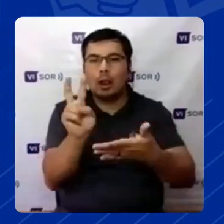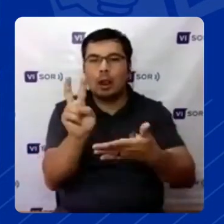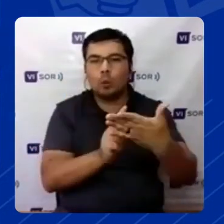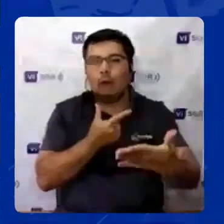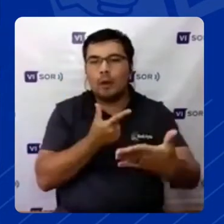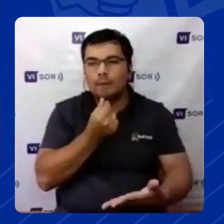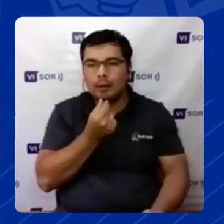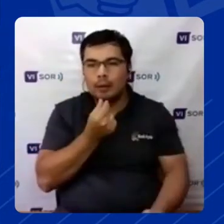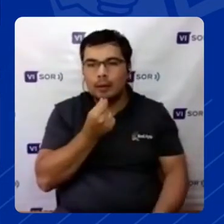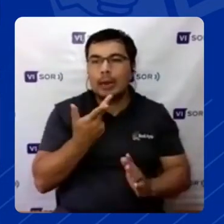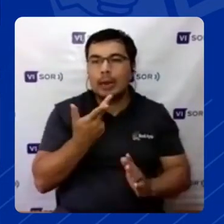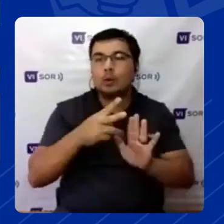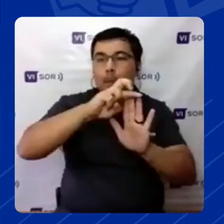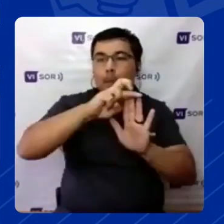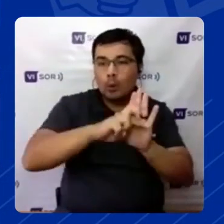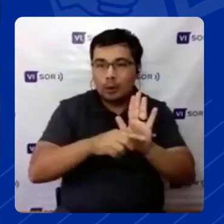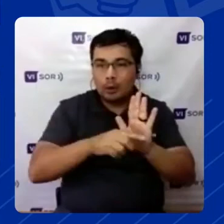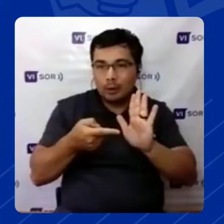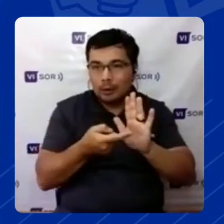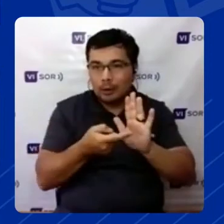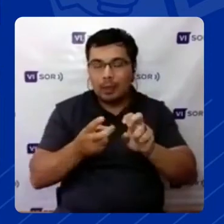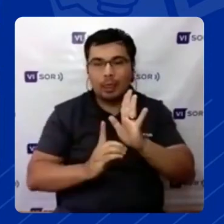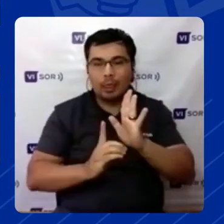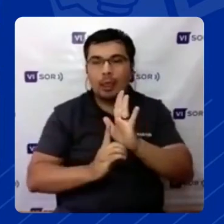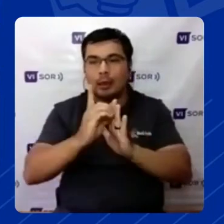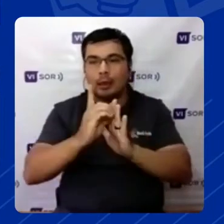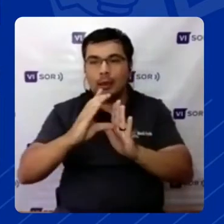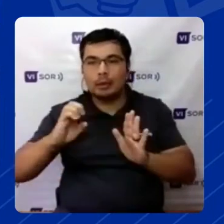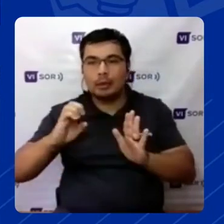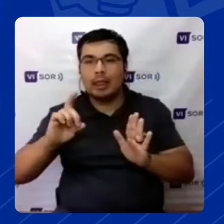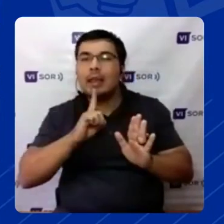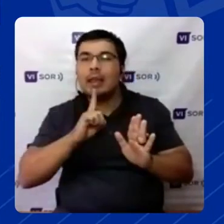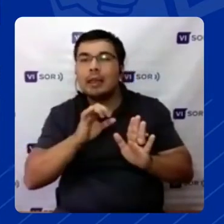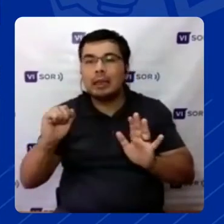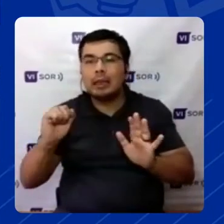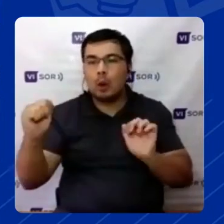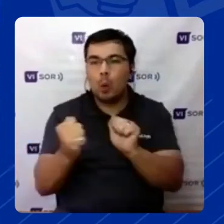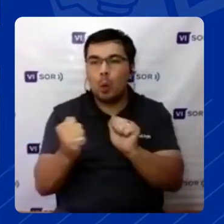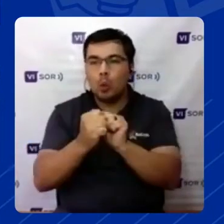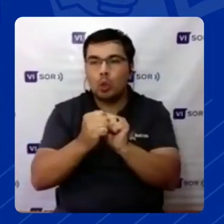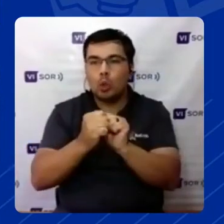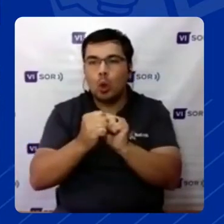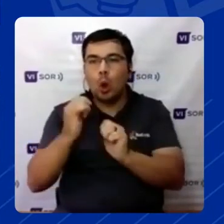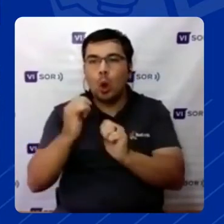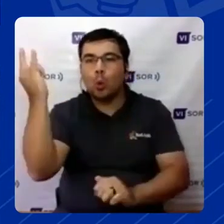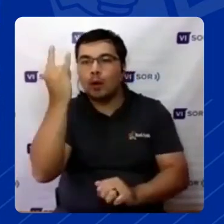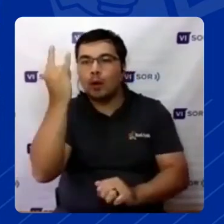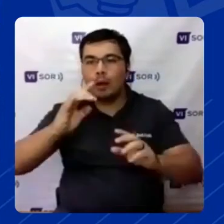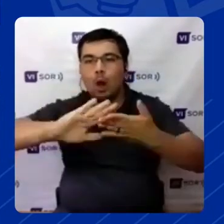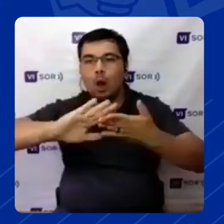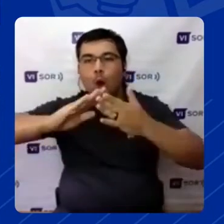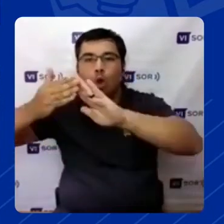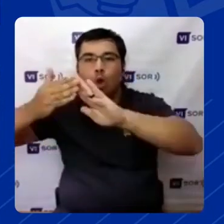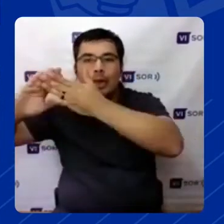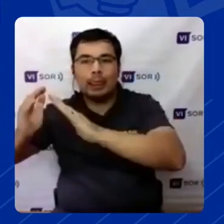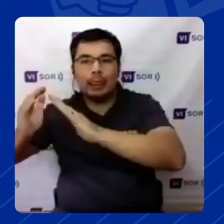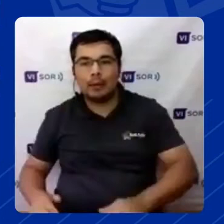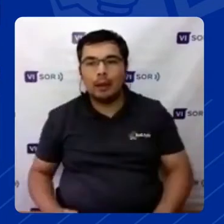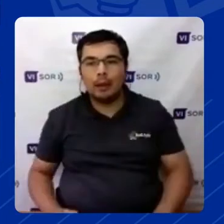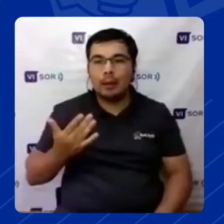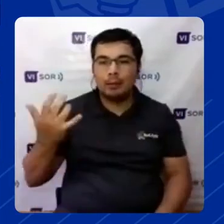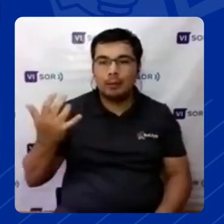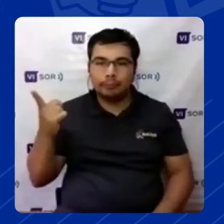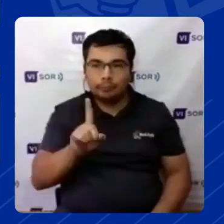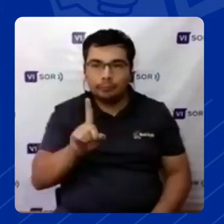proyecto que ha desarrollado CEDETI junto con la Universidad de los Andes. Y para esto, Jimena Salas, quien es